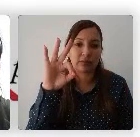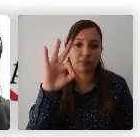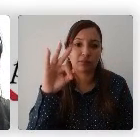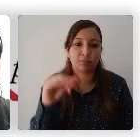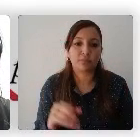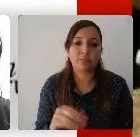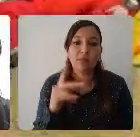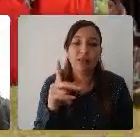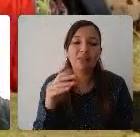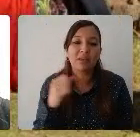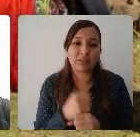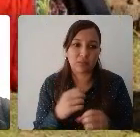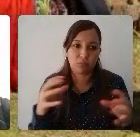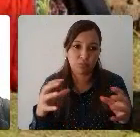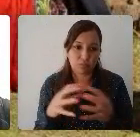Cotos y Ticonata.